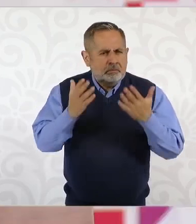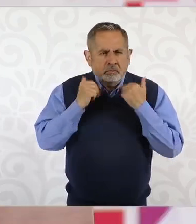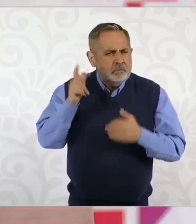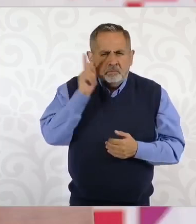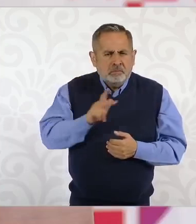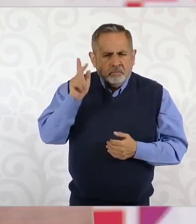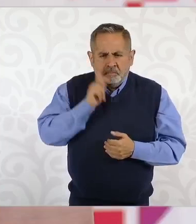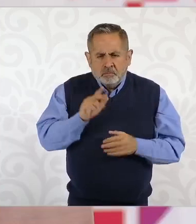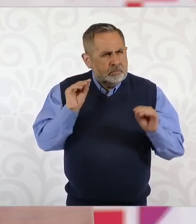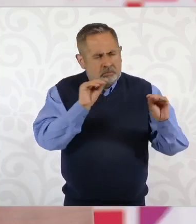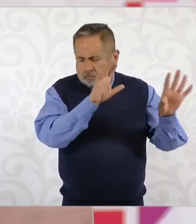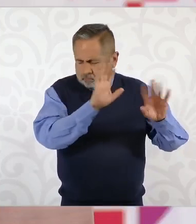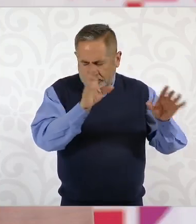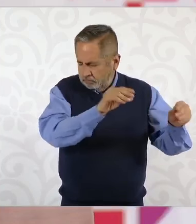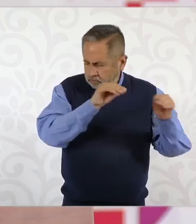sustento.